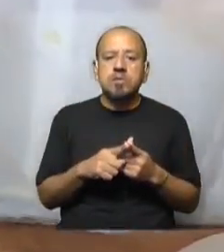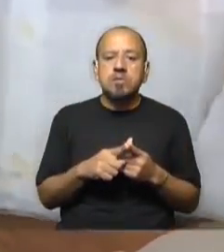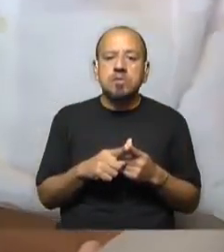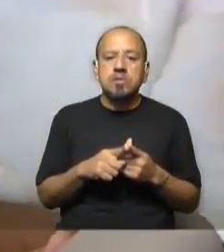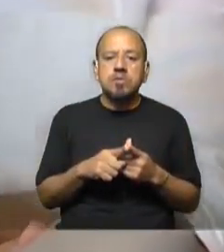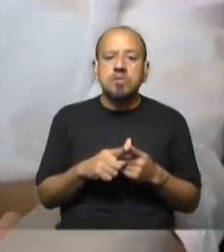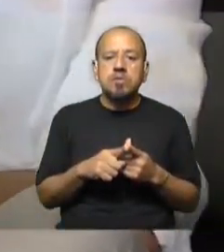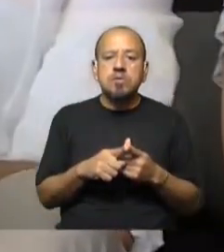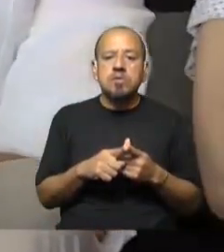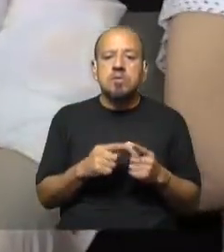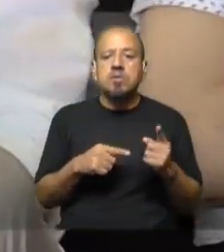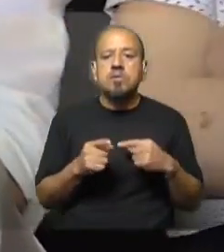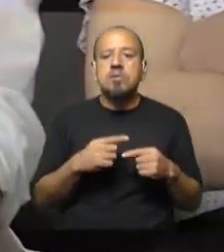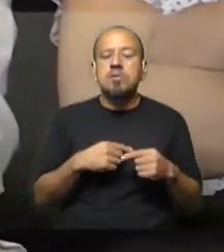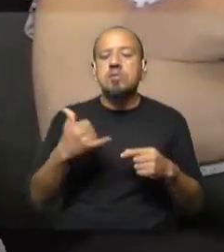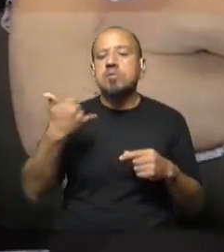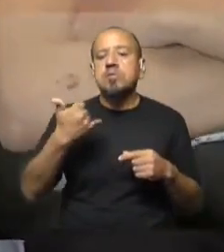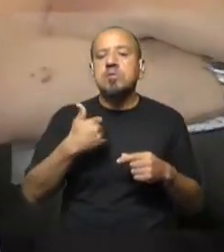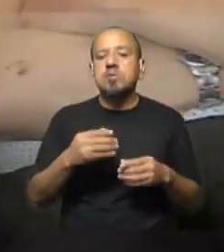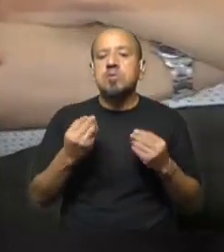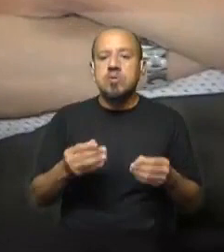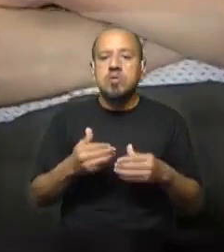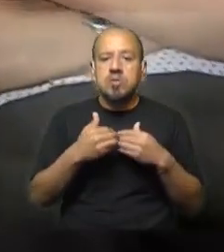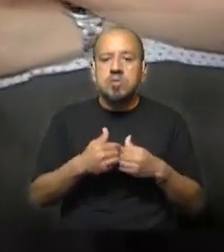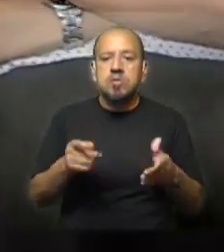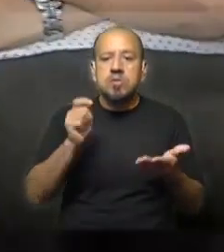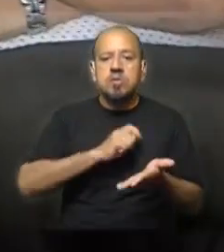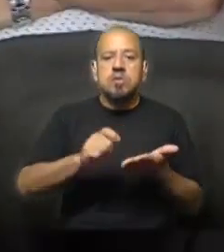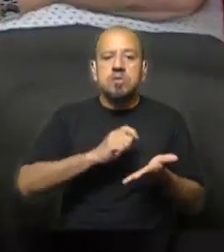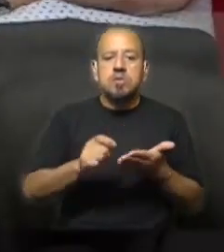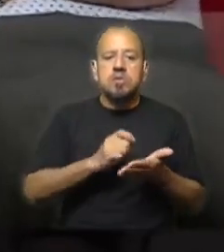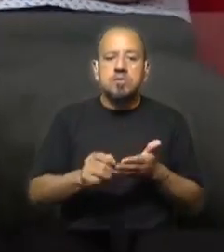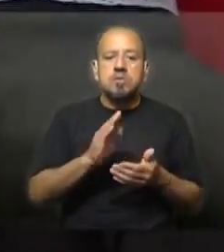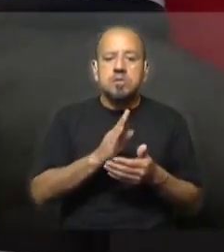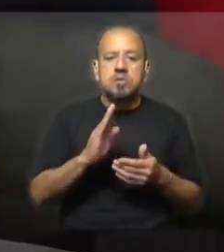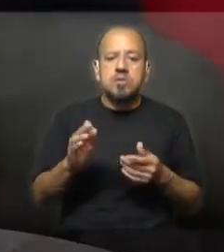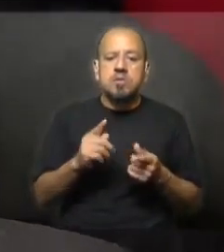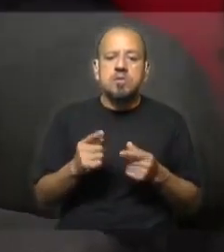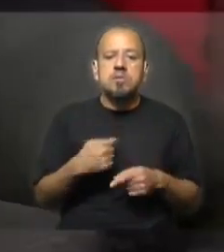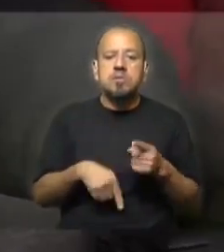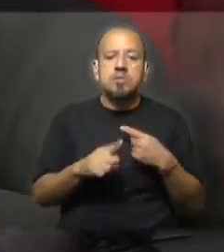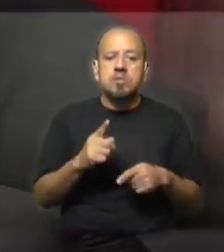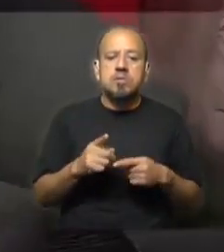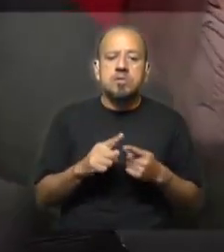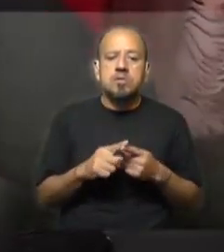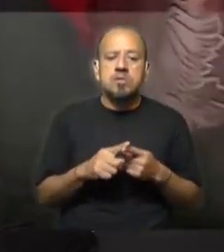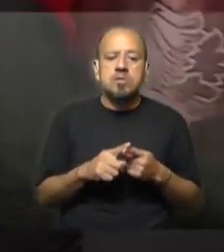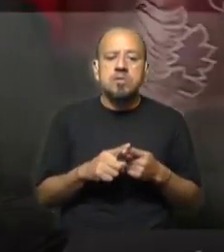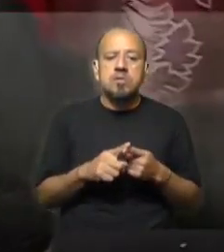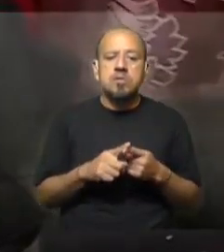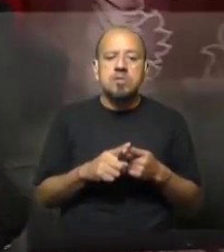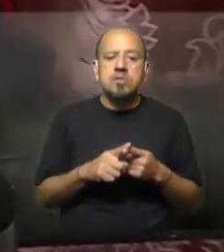podés empezar contando cómo fue que empezaron a escribir este libro en conjunto, pero separados al mismo